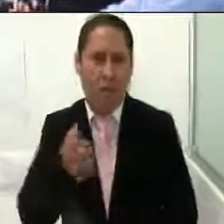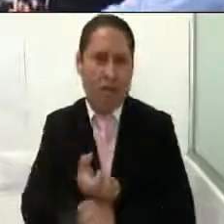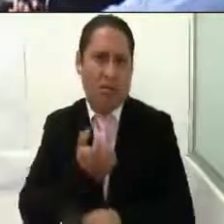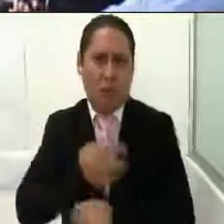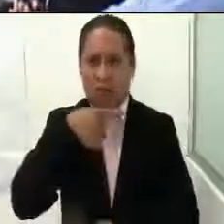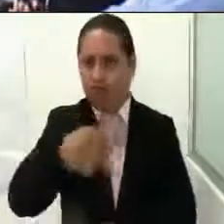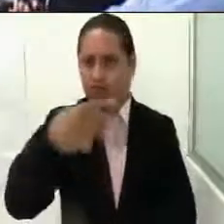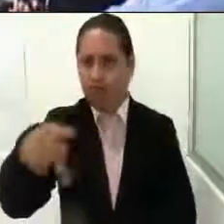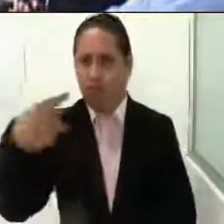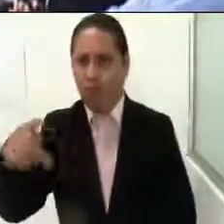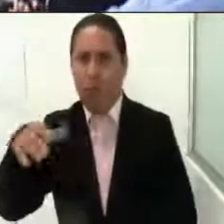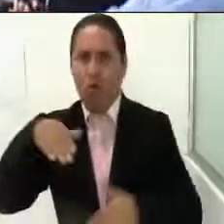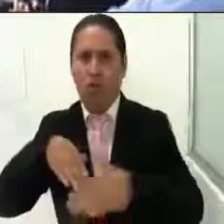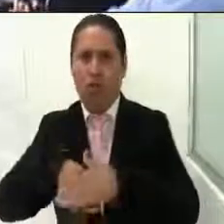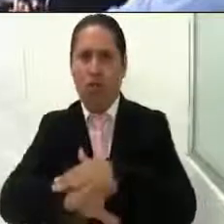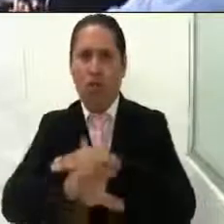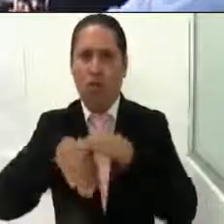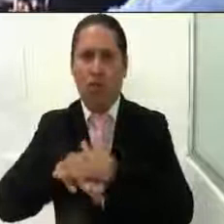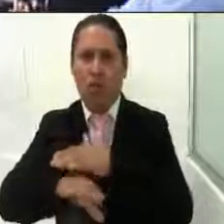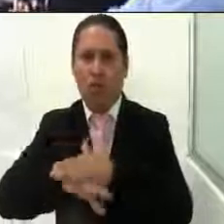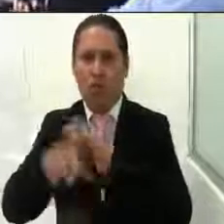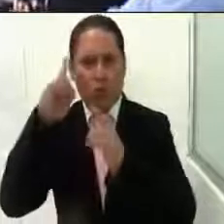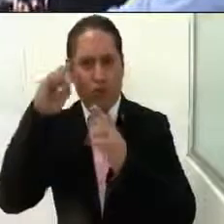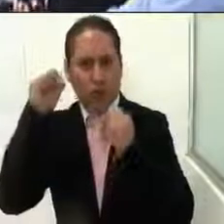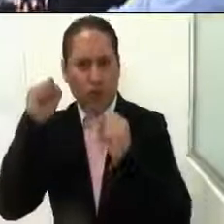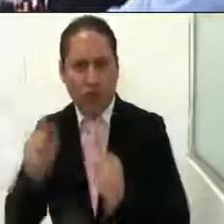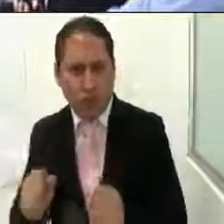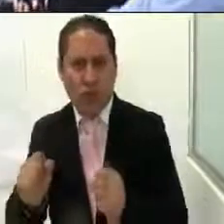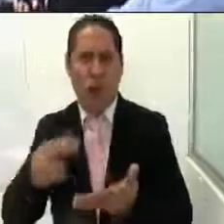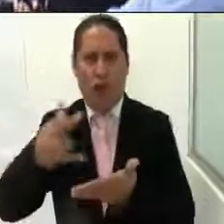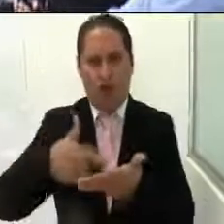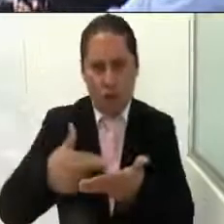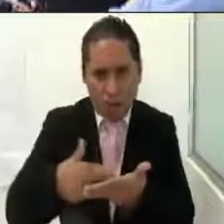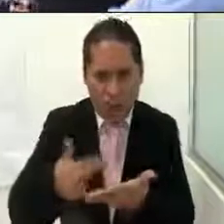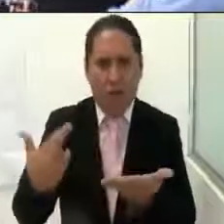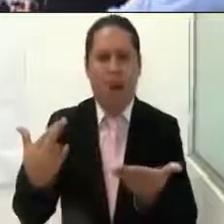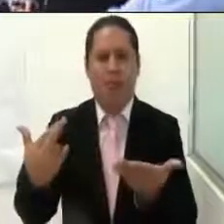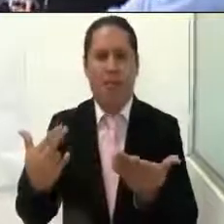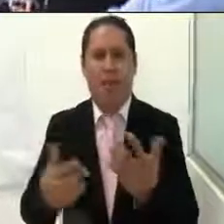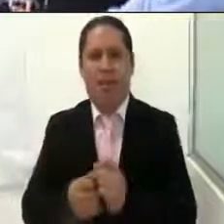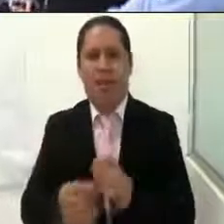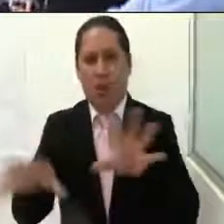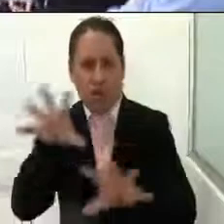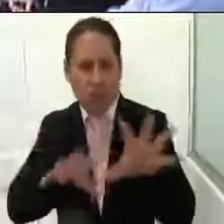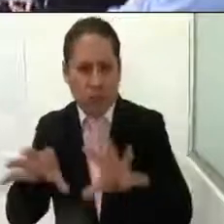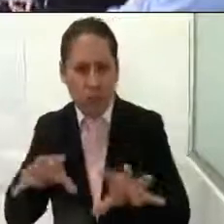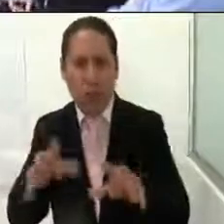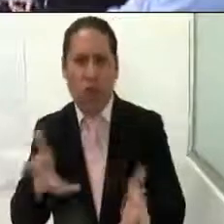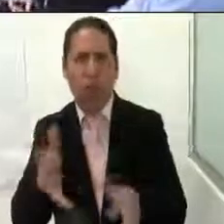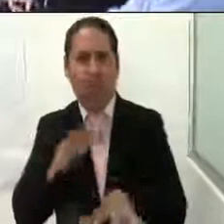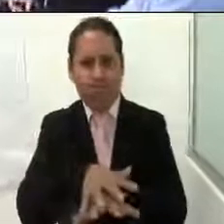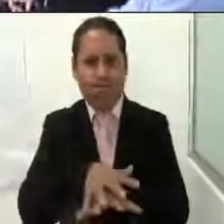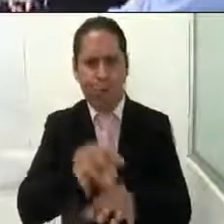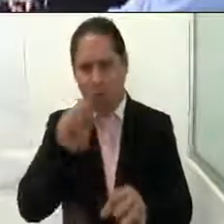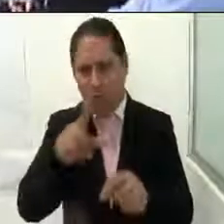impresión cuenta con diversas medidas de seguridad como lo son firmas electrónicas lo cual se incluye al pie del documento